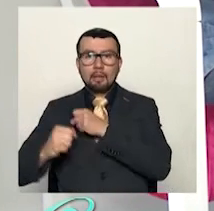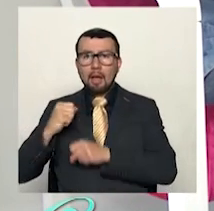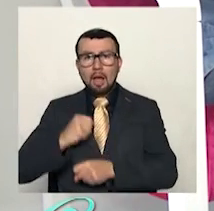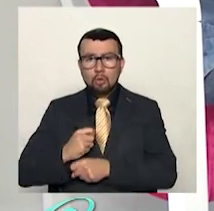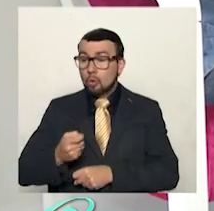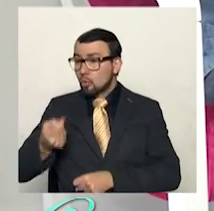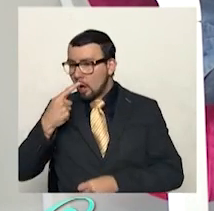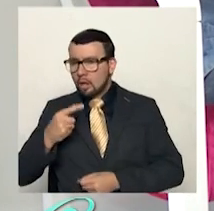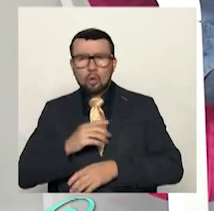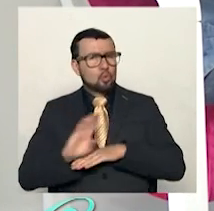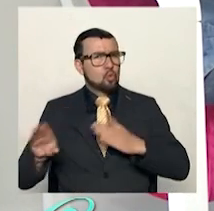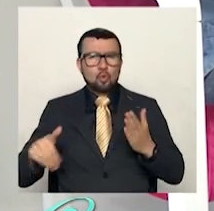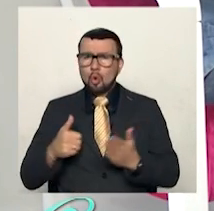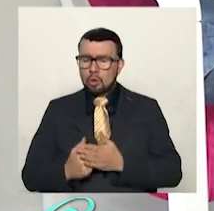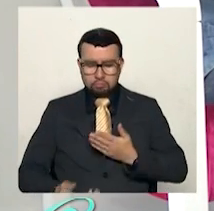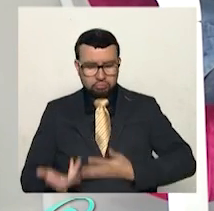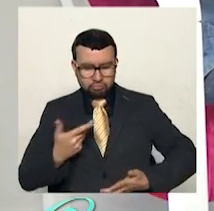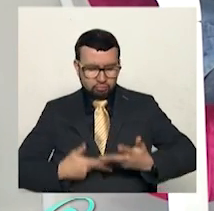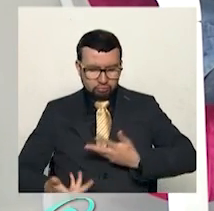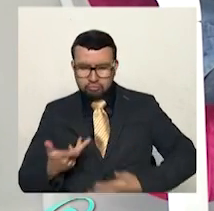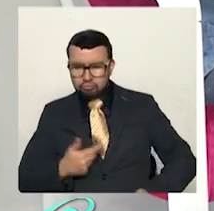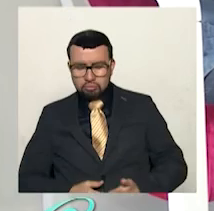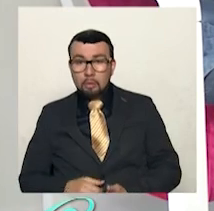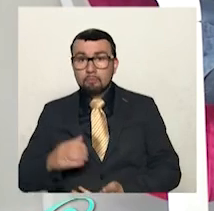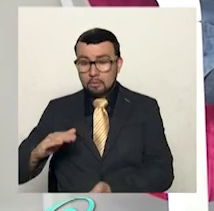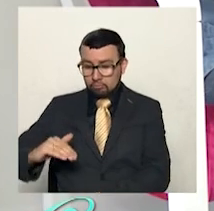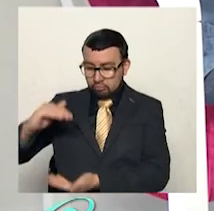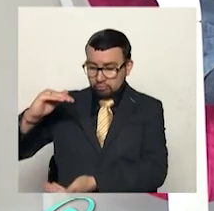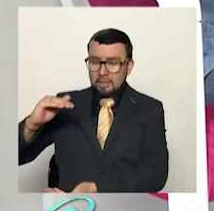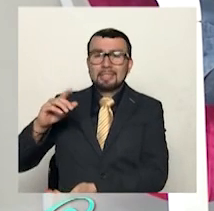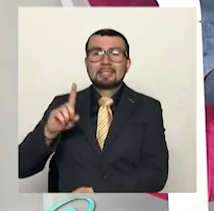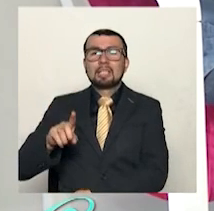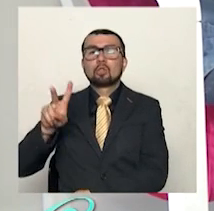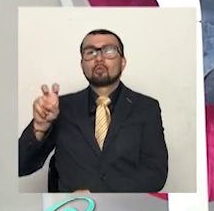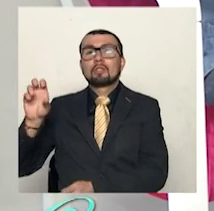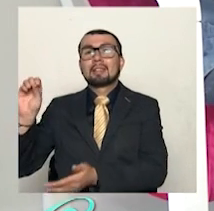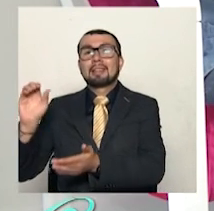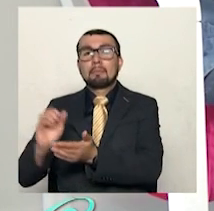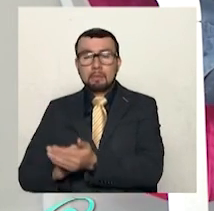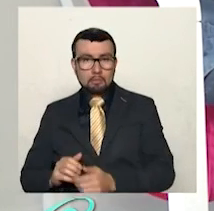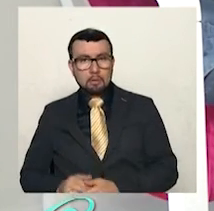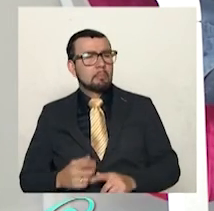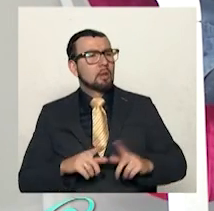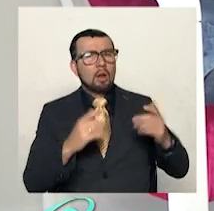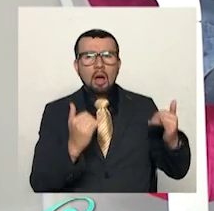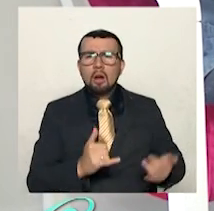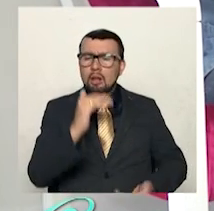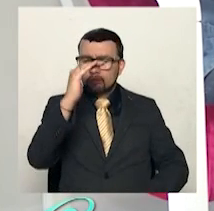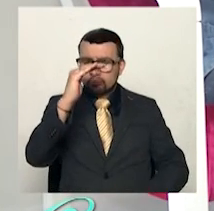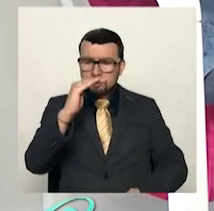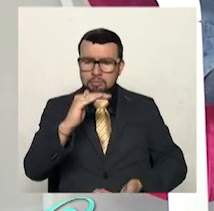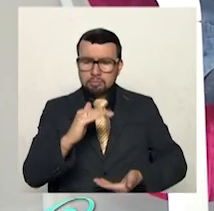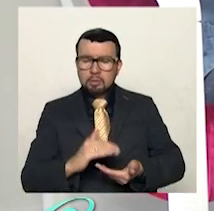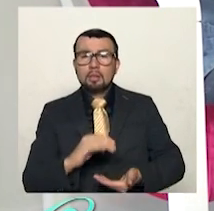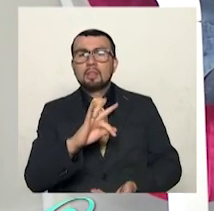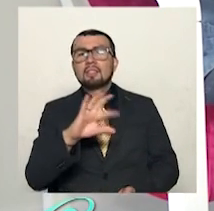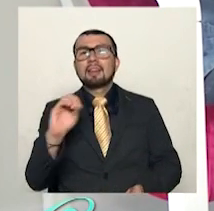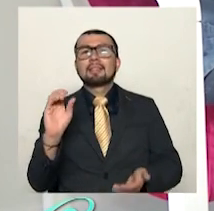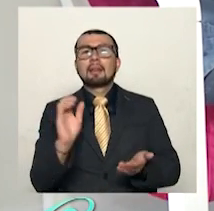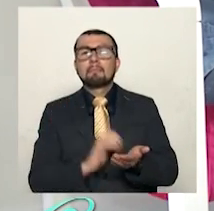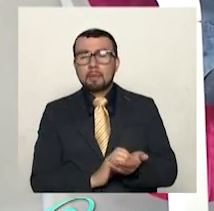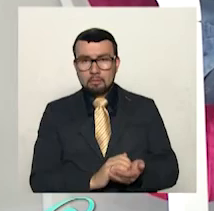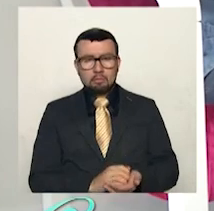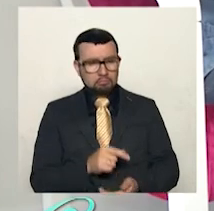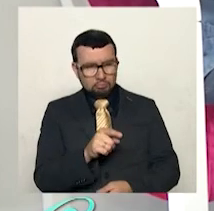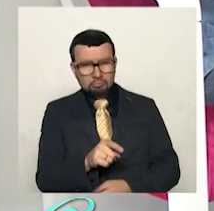para todo y la botella valía 170.000 pesos y ahora vale 30.000 pesos.